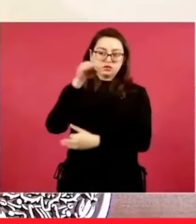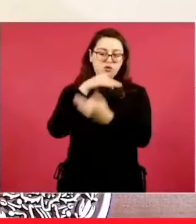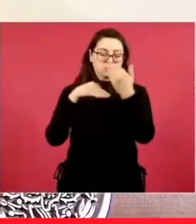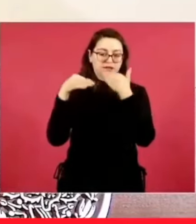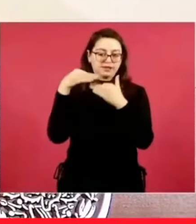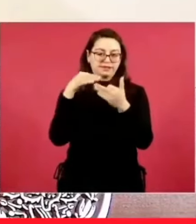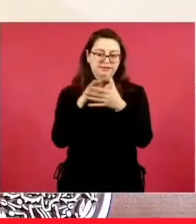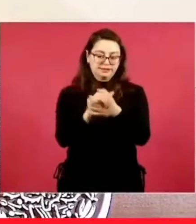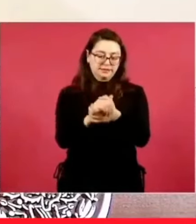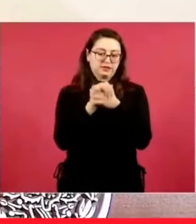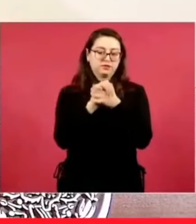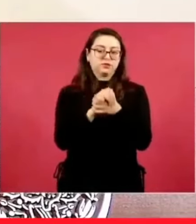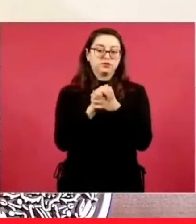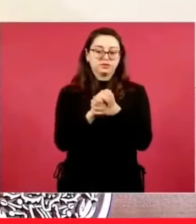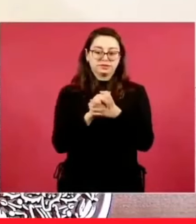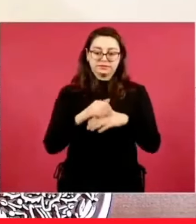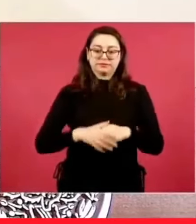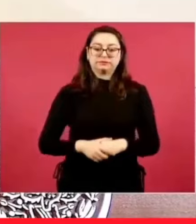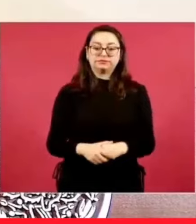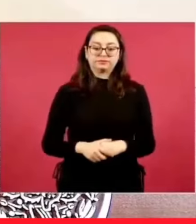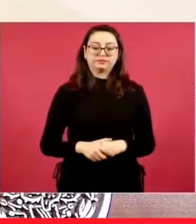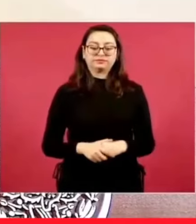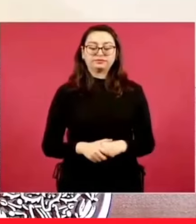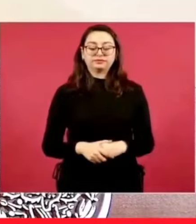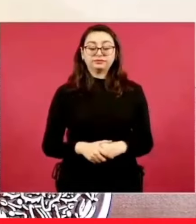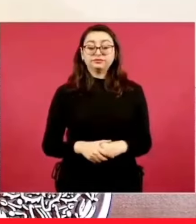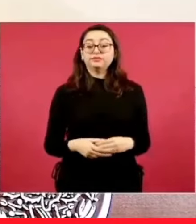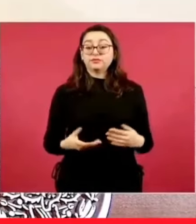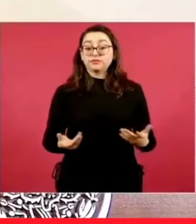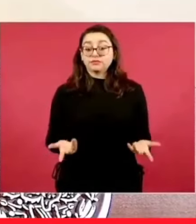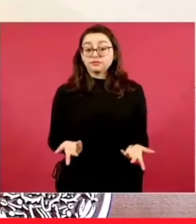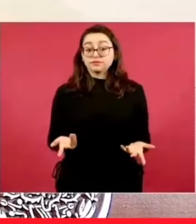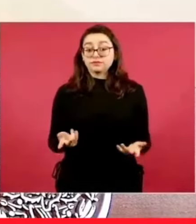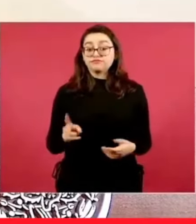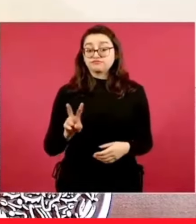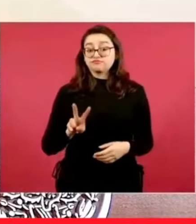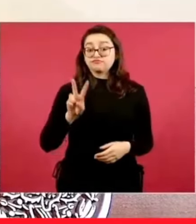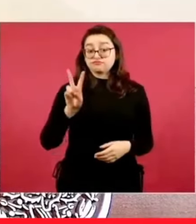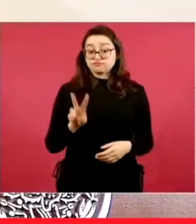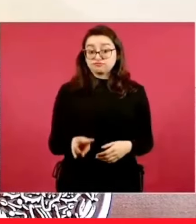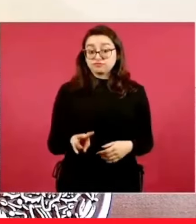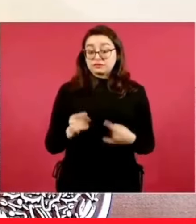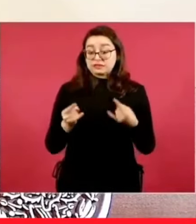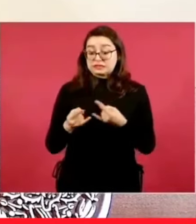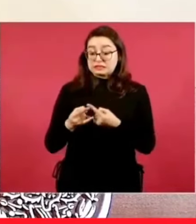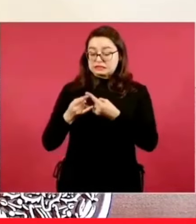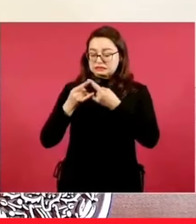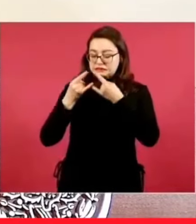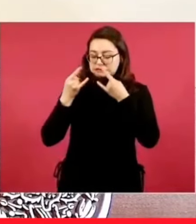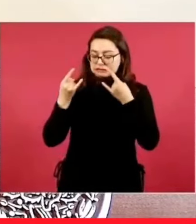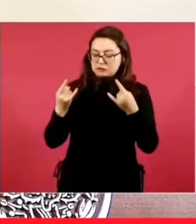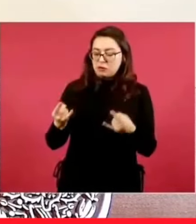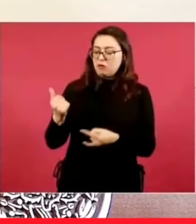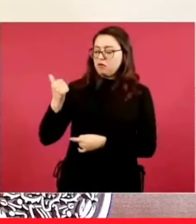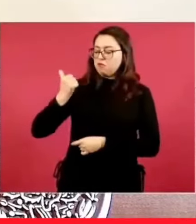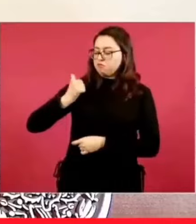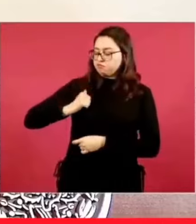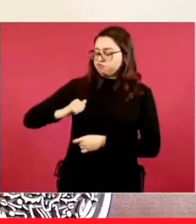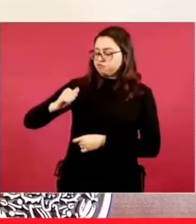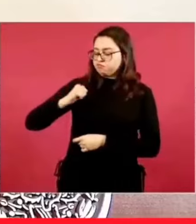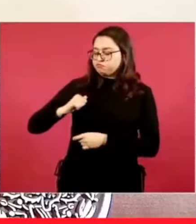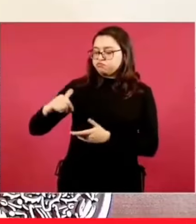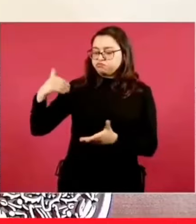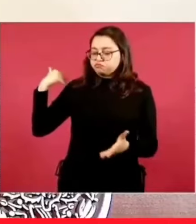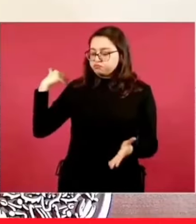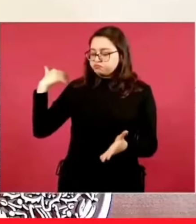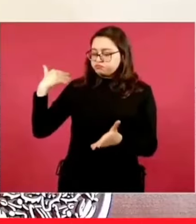Efectivamente, la recuperación de la memoria, la profundidad histórica, el devenir